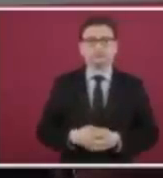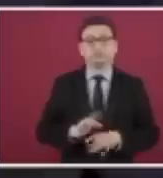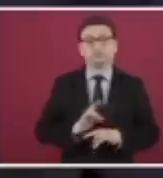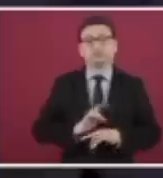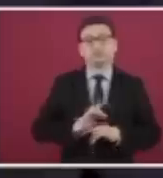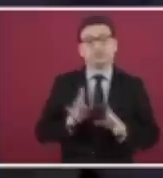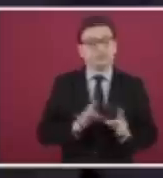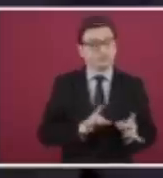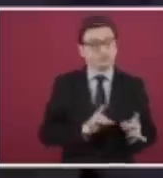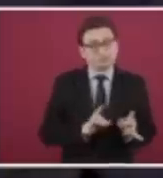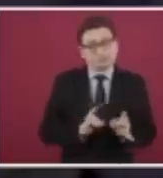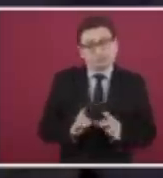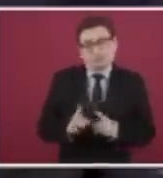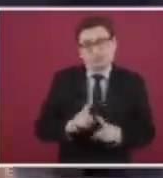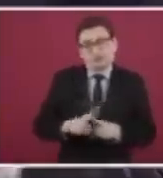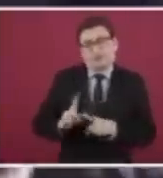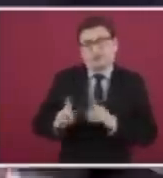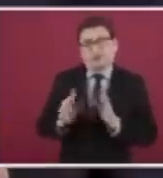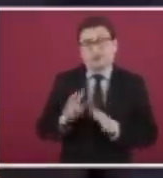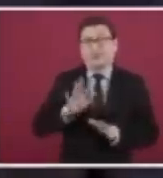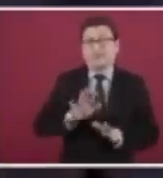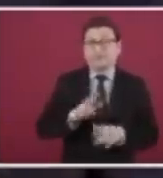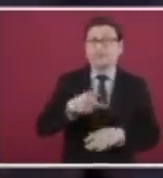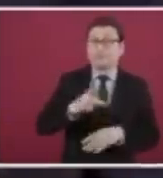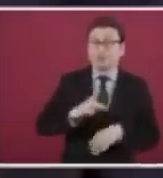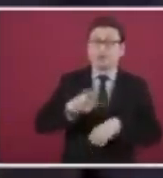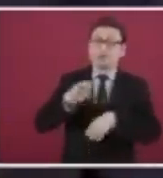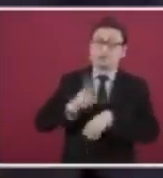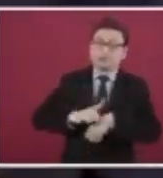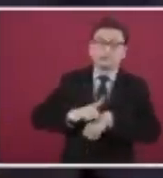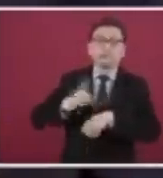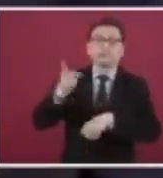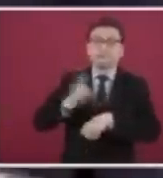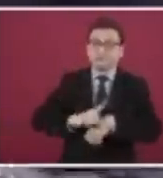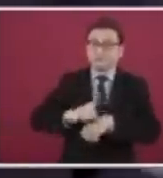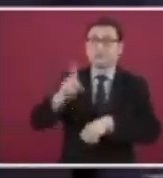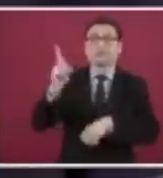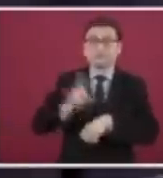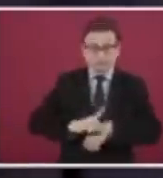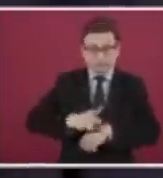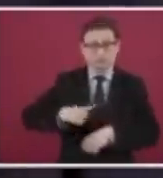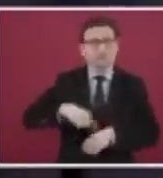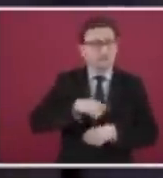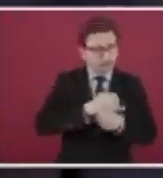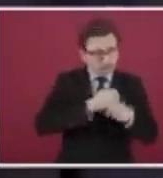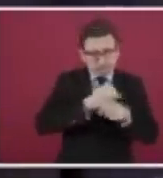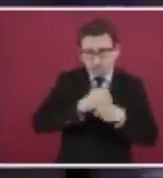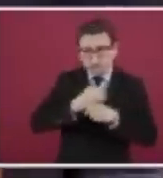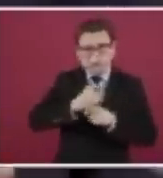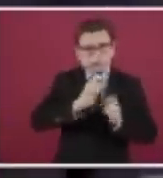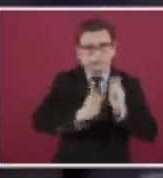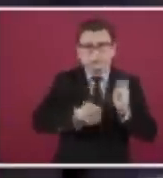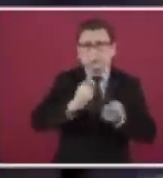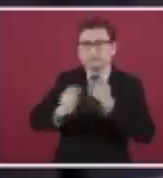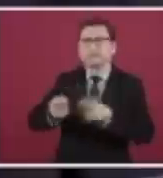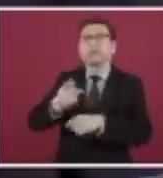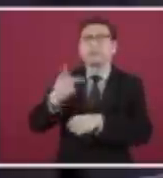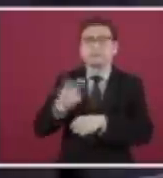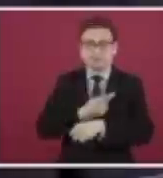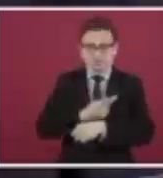circunstancias que se presentan. Pero todos los días sabemos qué está pasando.